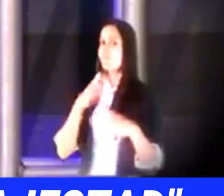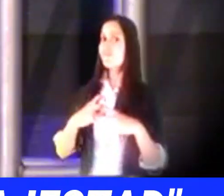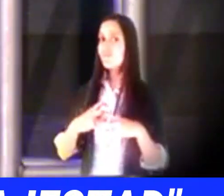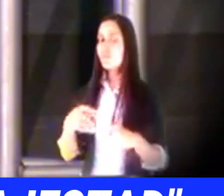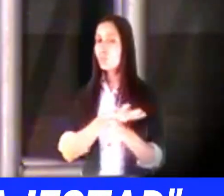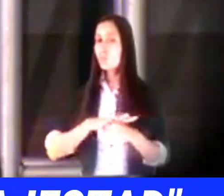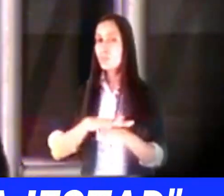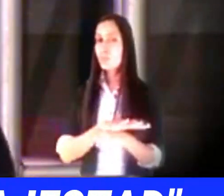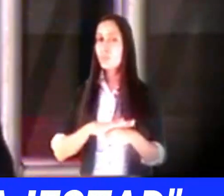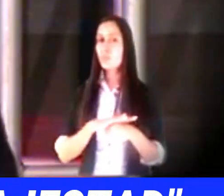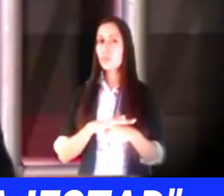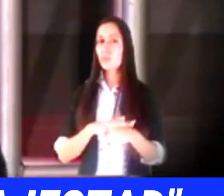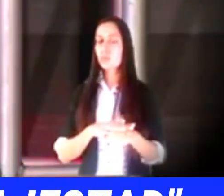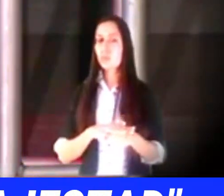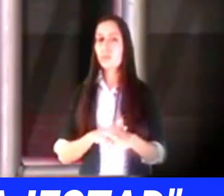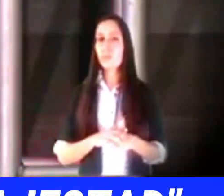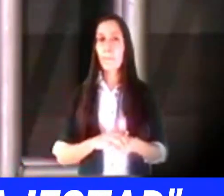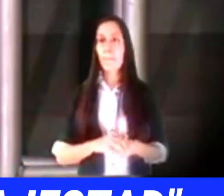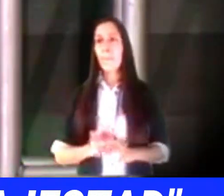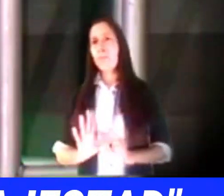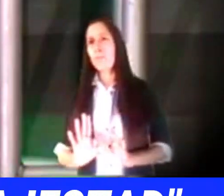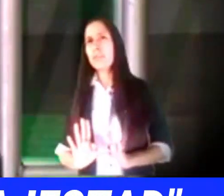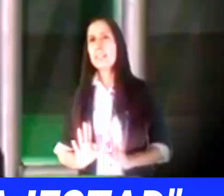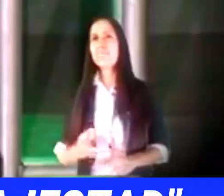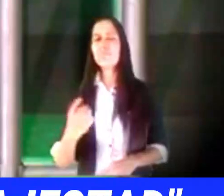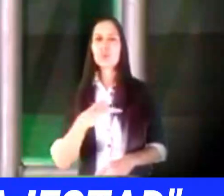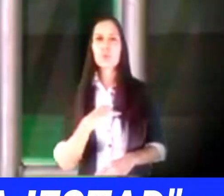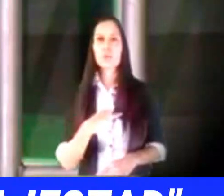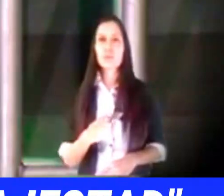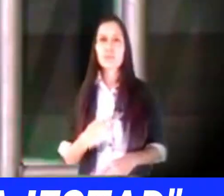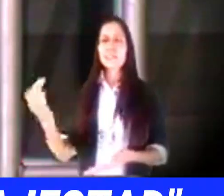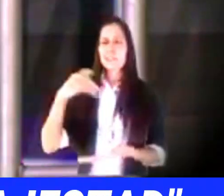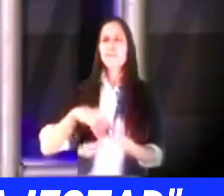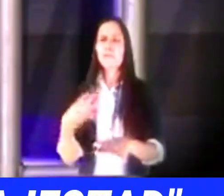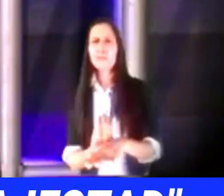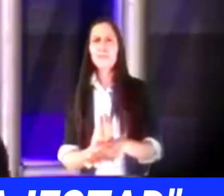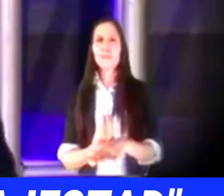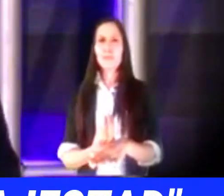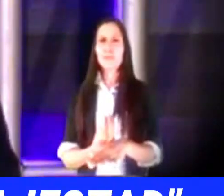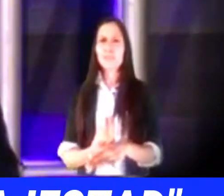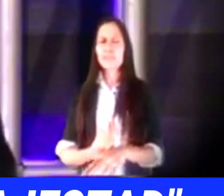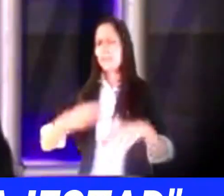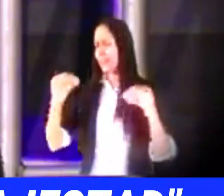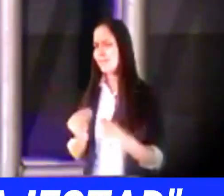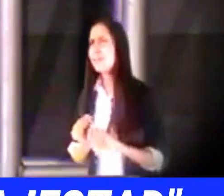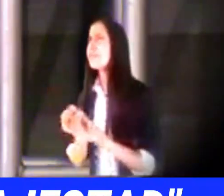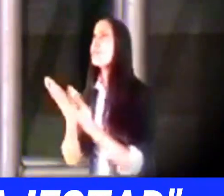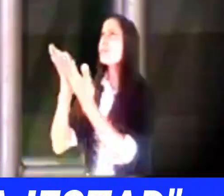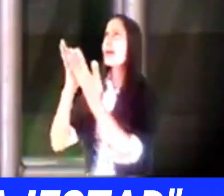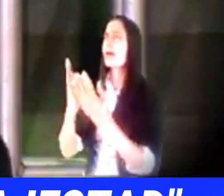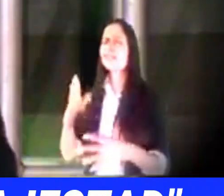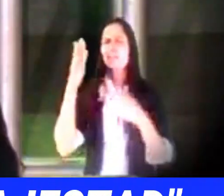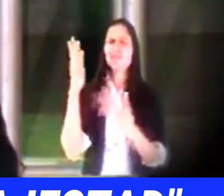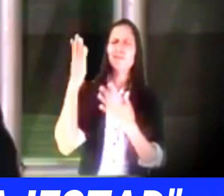quizás tú ibas al culto y allí recibías fuerzas nuevas. Tú ibas al culto y en medio de la